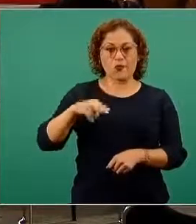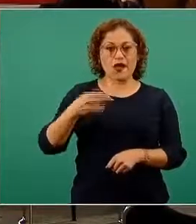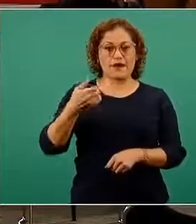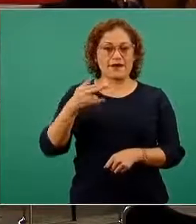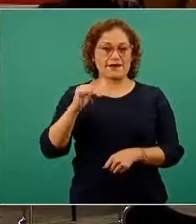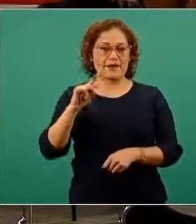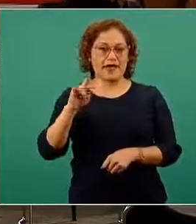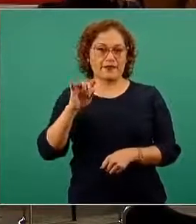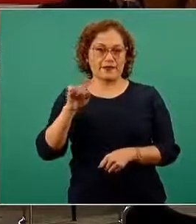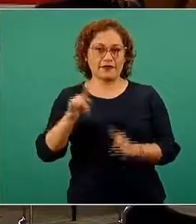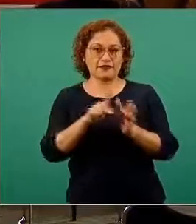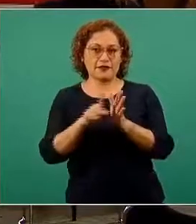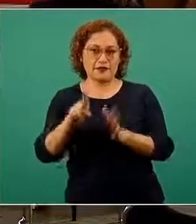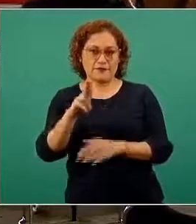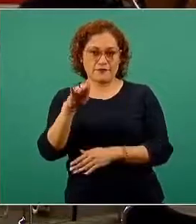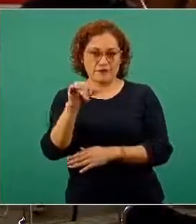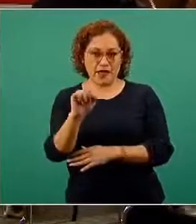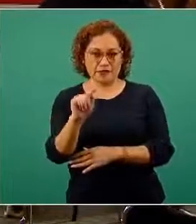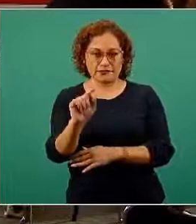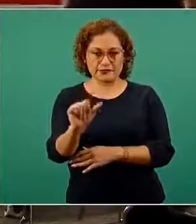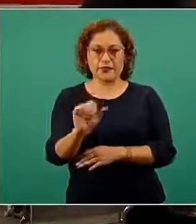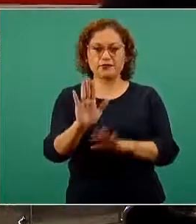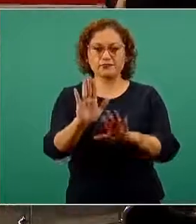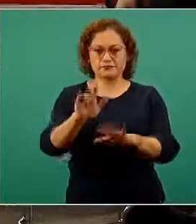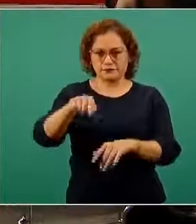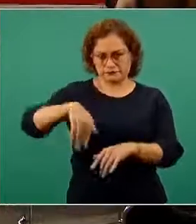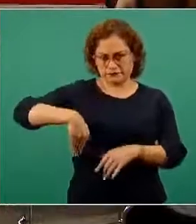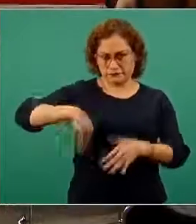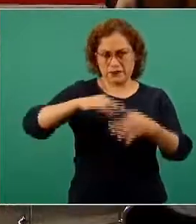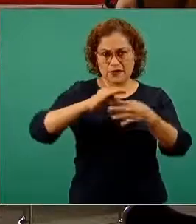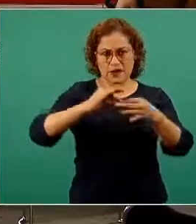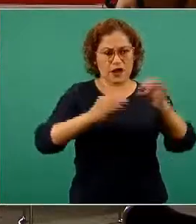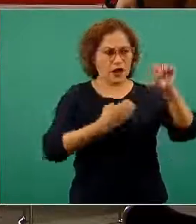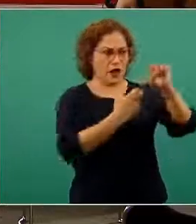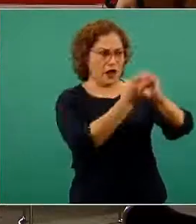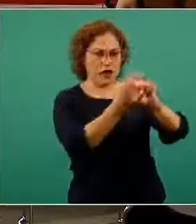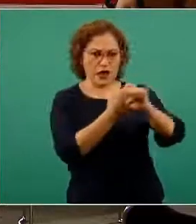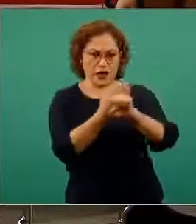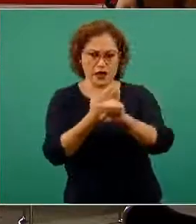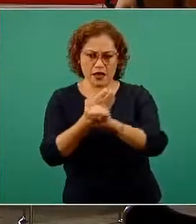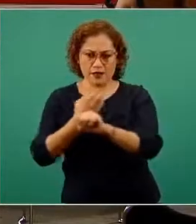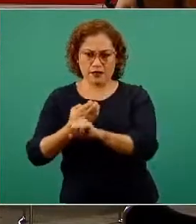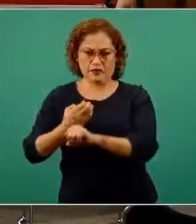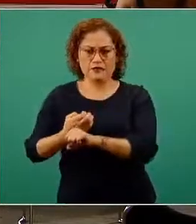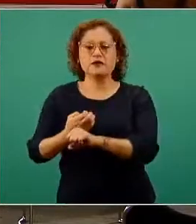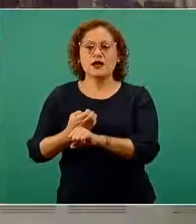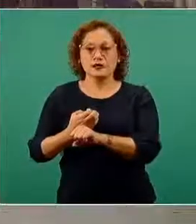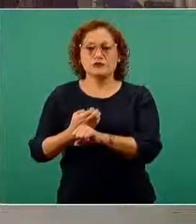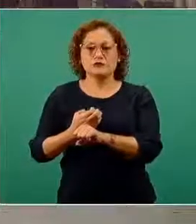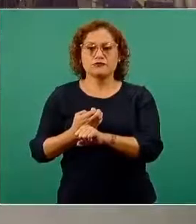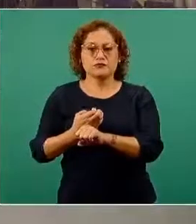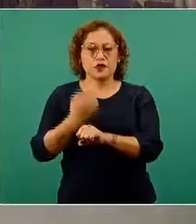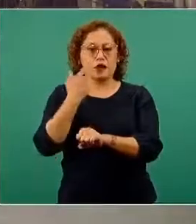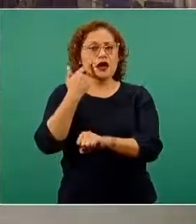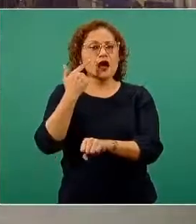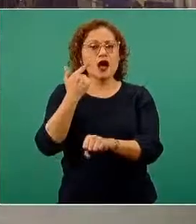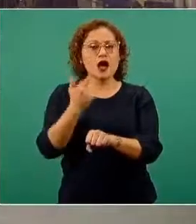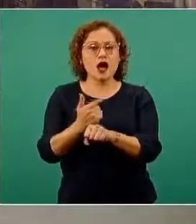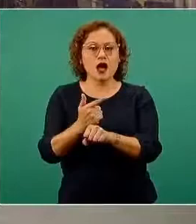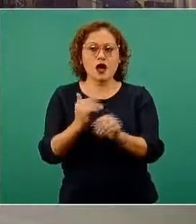Cantón. Ahorita con lo que acaba de presentar precisamente de estos estados en donde acaban de detectar este leve incremento de